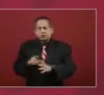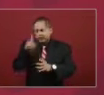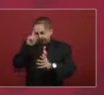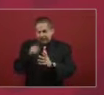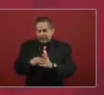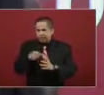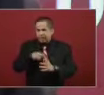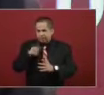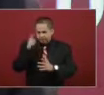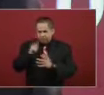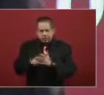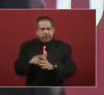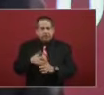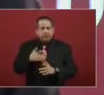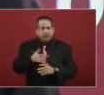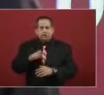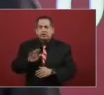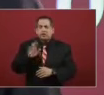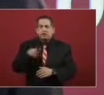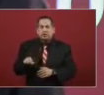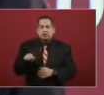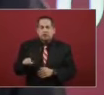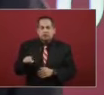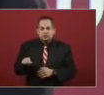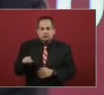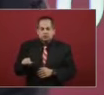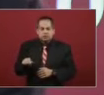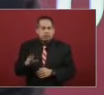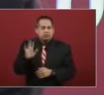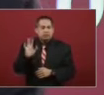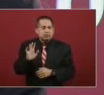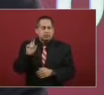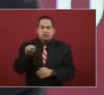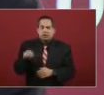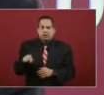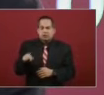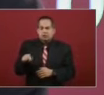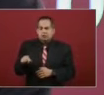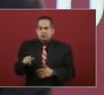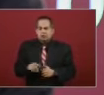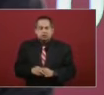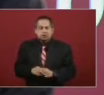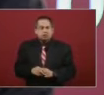creo yo que pusieron